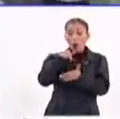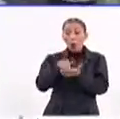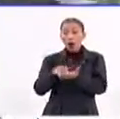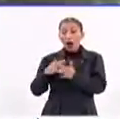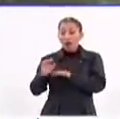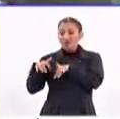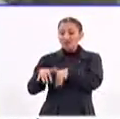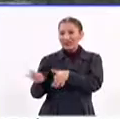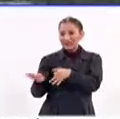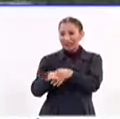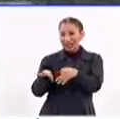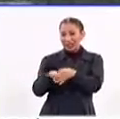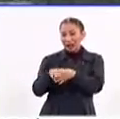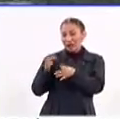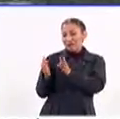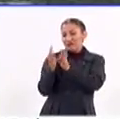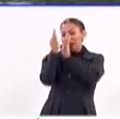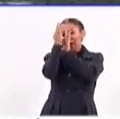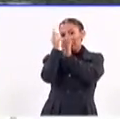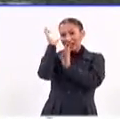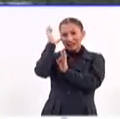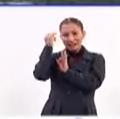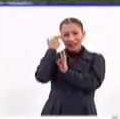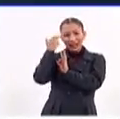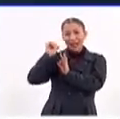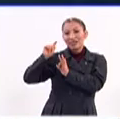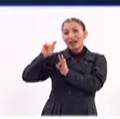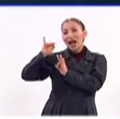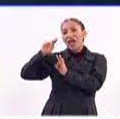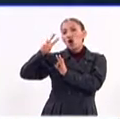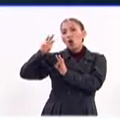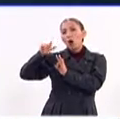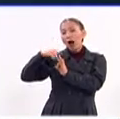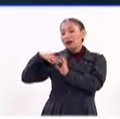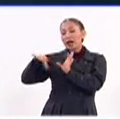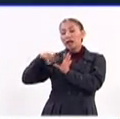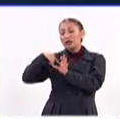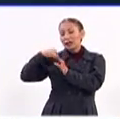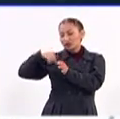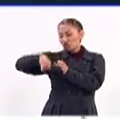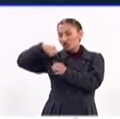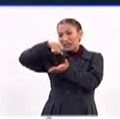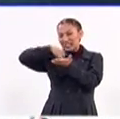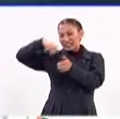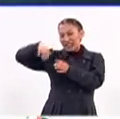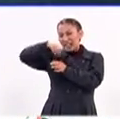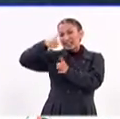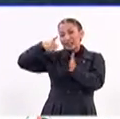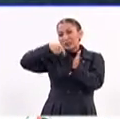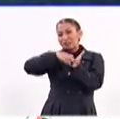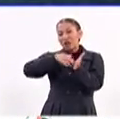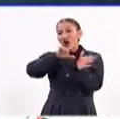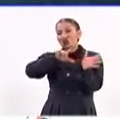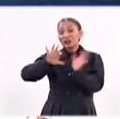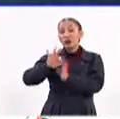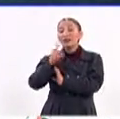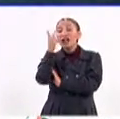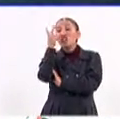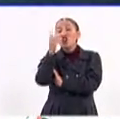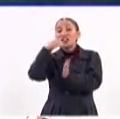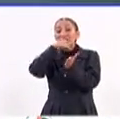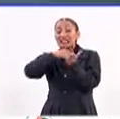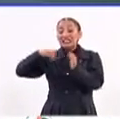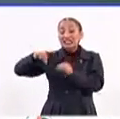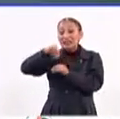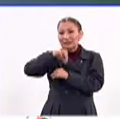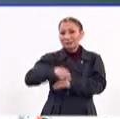en el Océano Pacífico, frente a las costas de China y Taiwán, se conforma por un archipiélago de 6.852